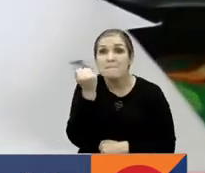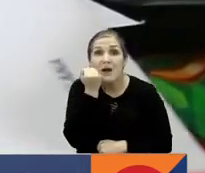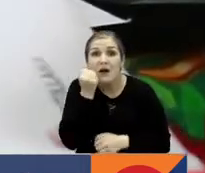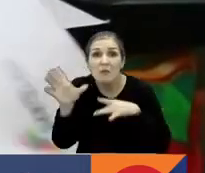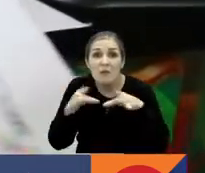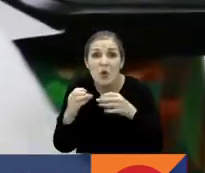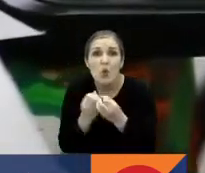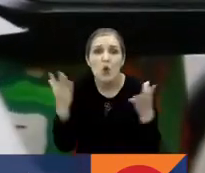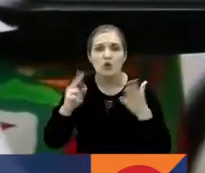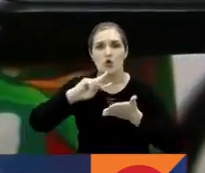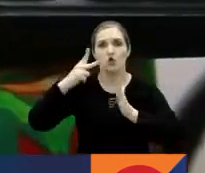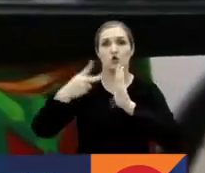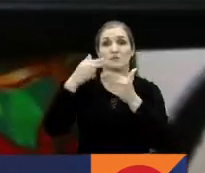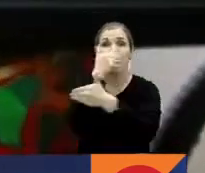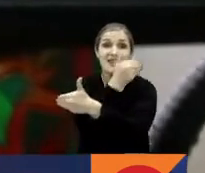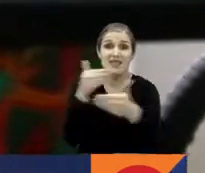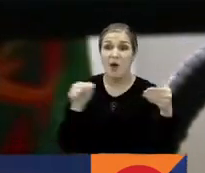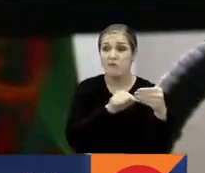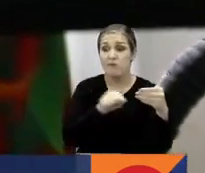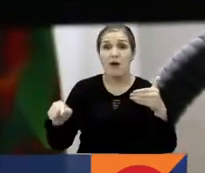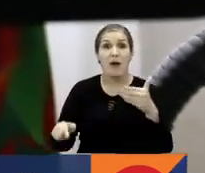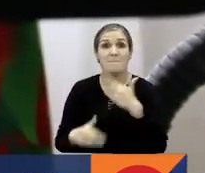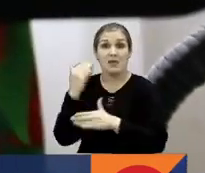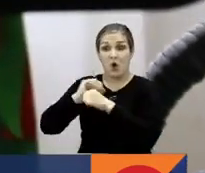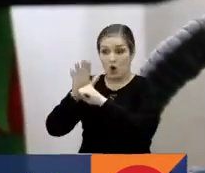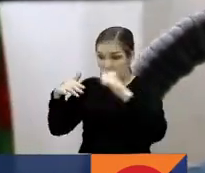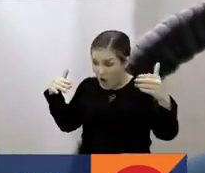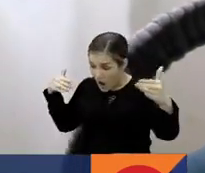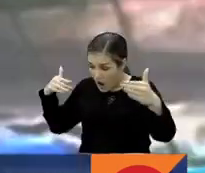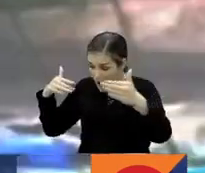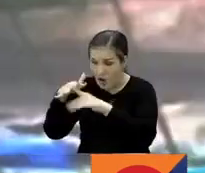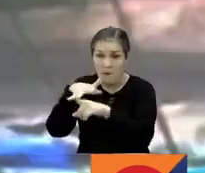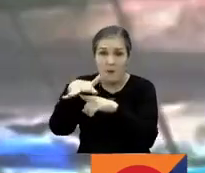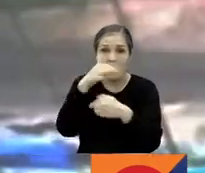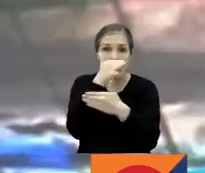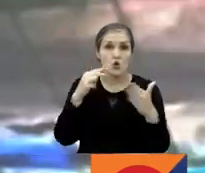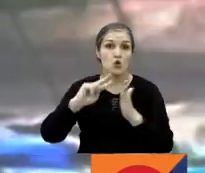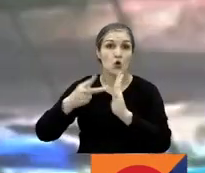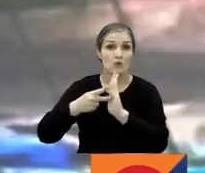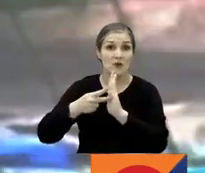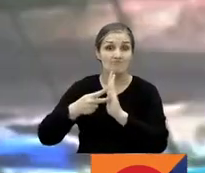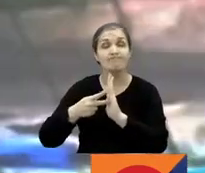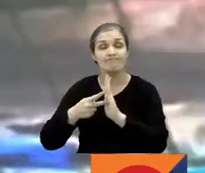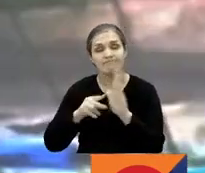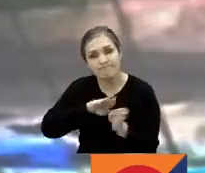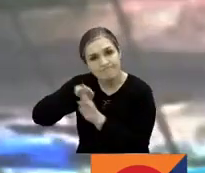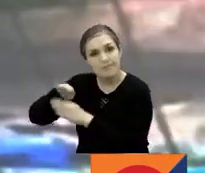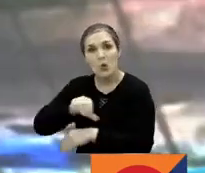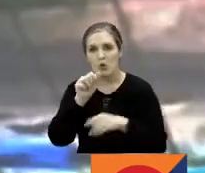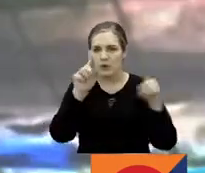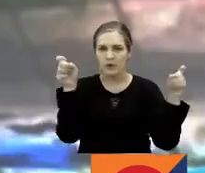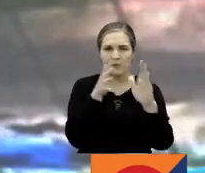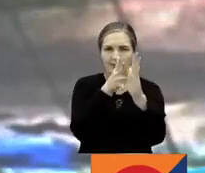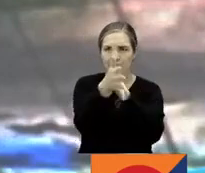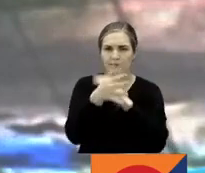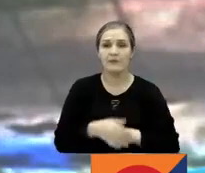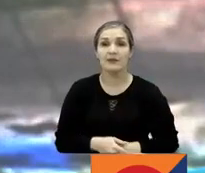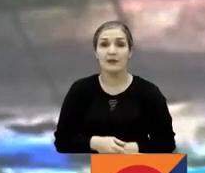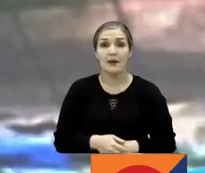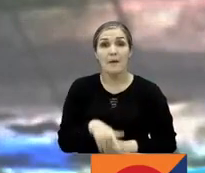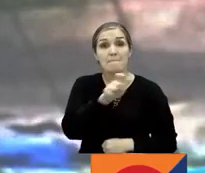más de 2.000 niños desde el inicio de la pandemia. Y cambiamos de tema porque tras conocerse la captura de 10